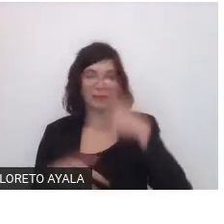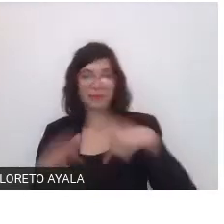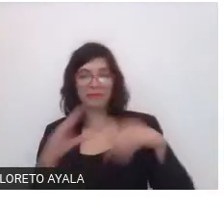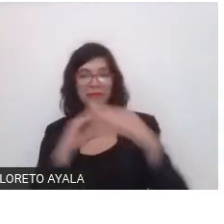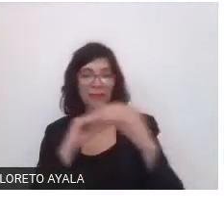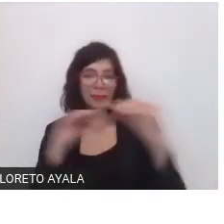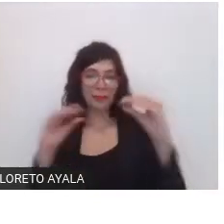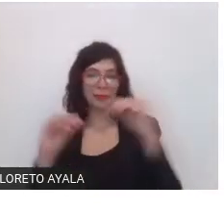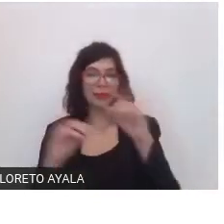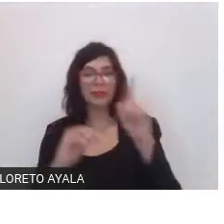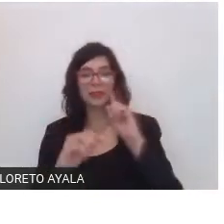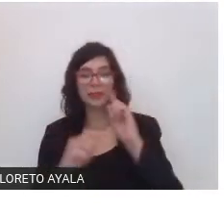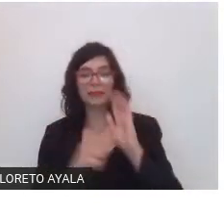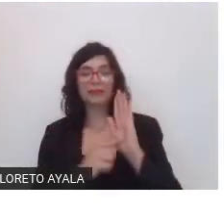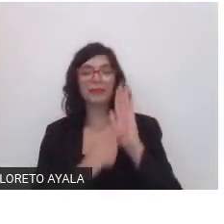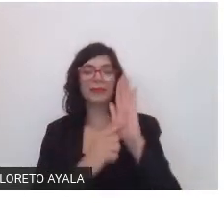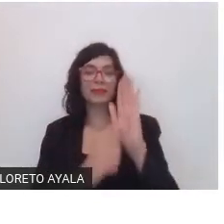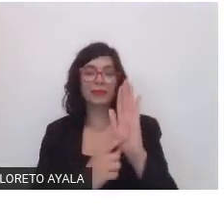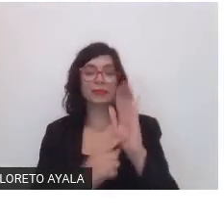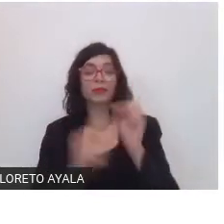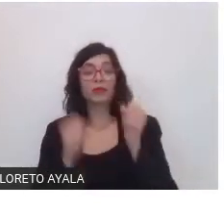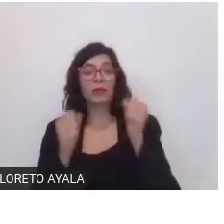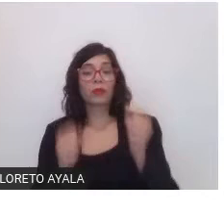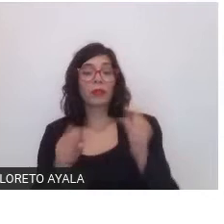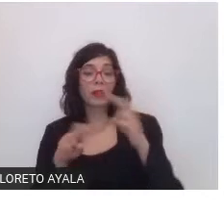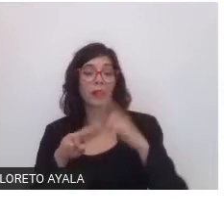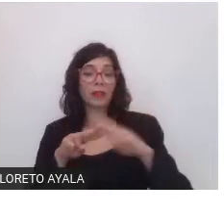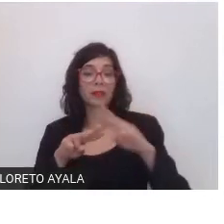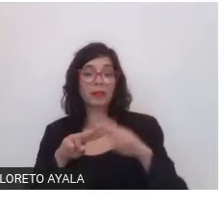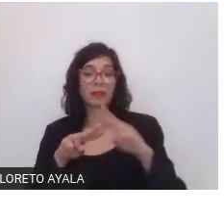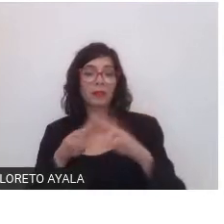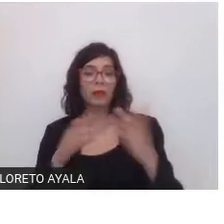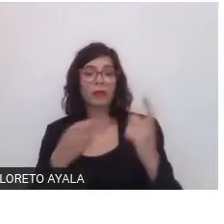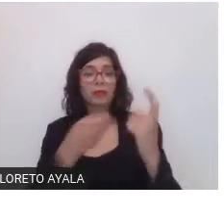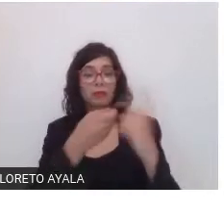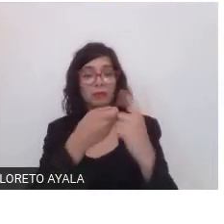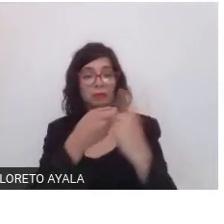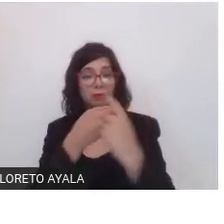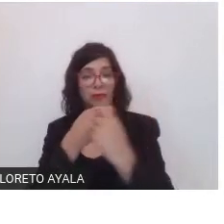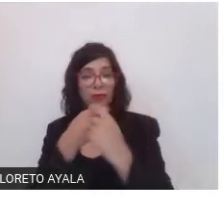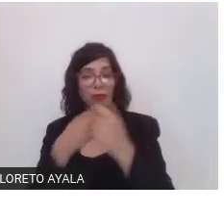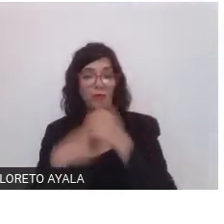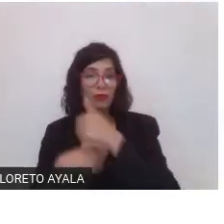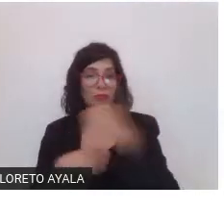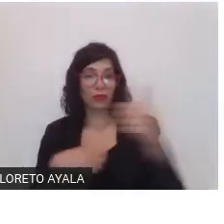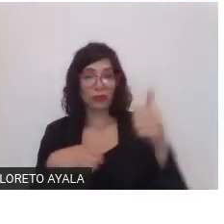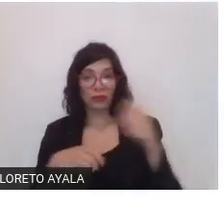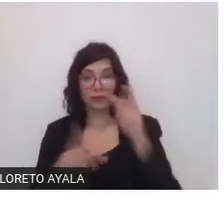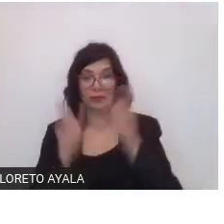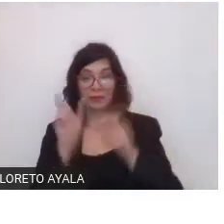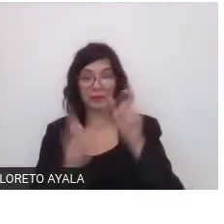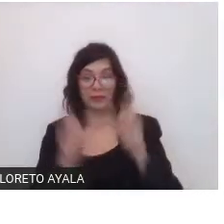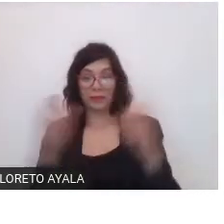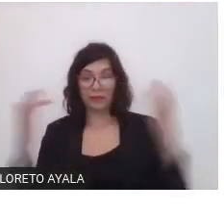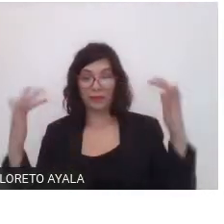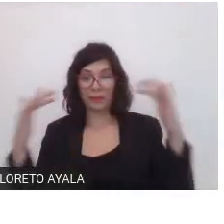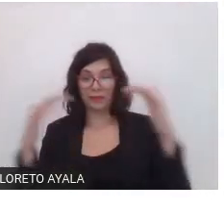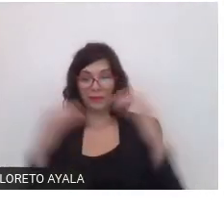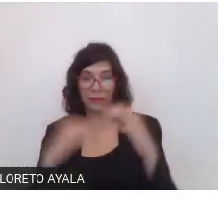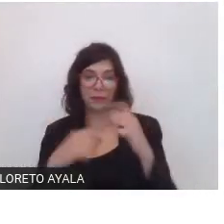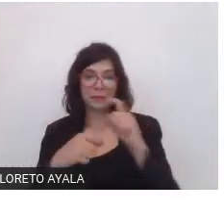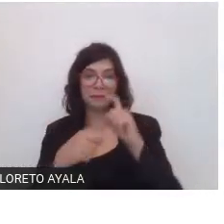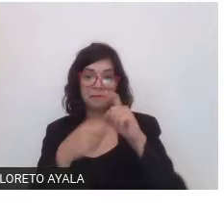expositor para poder hacer la previa y esperar las conexiones de todo el mundo, de esta gran cantidad de personas.